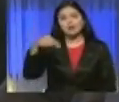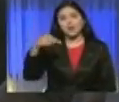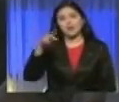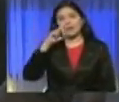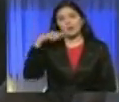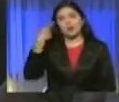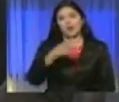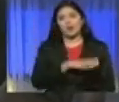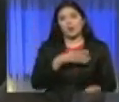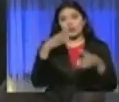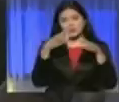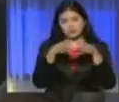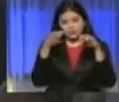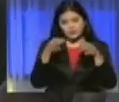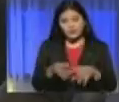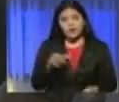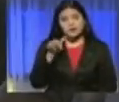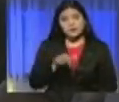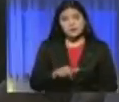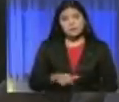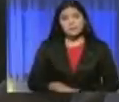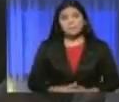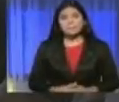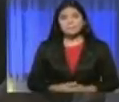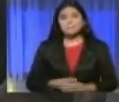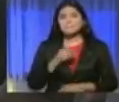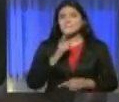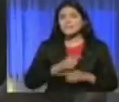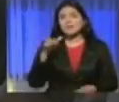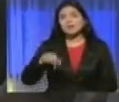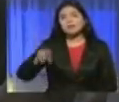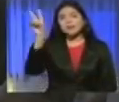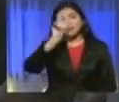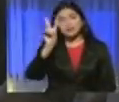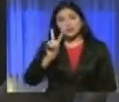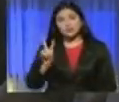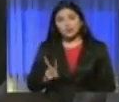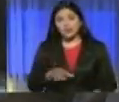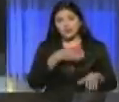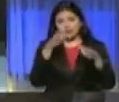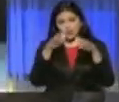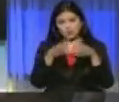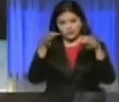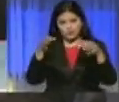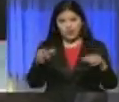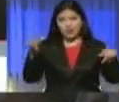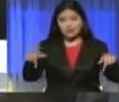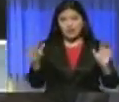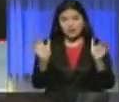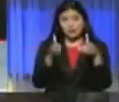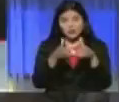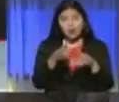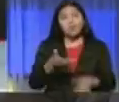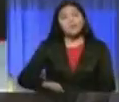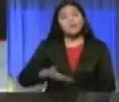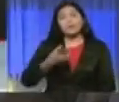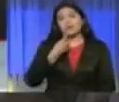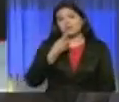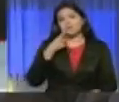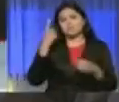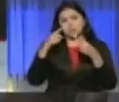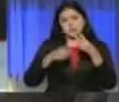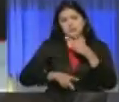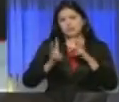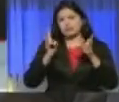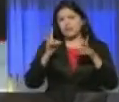Comisión Mixta, que corresponde en Venezuela a la reunión. La reunión, valdría la pena acotar algunos temas. Tuvimos